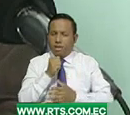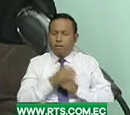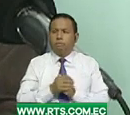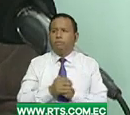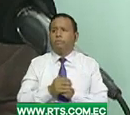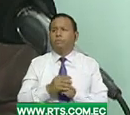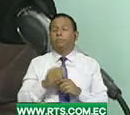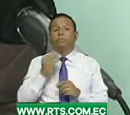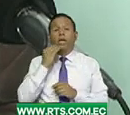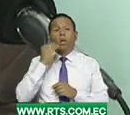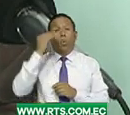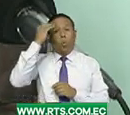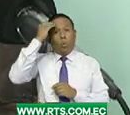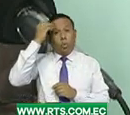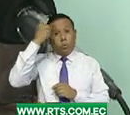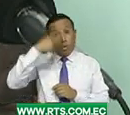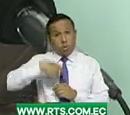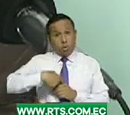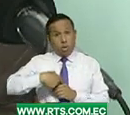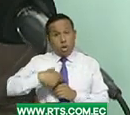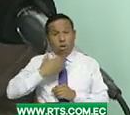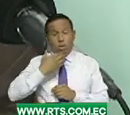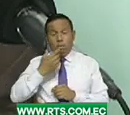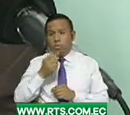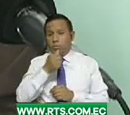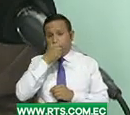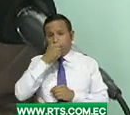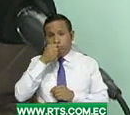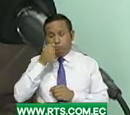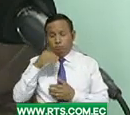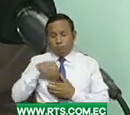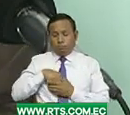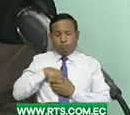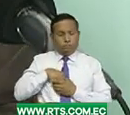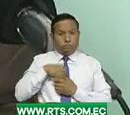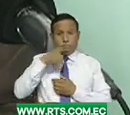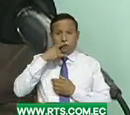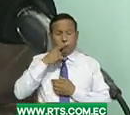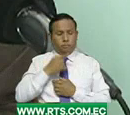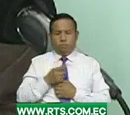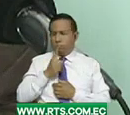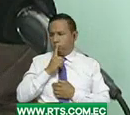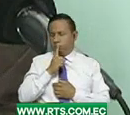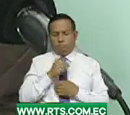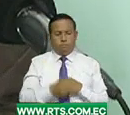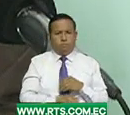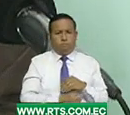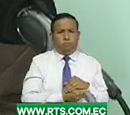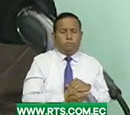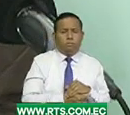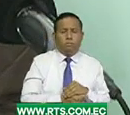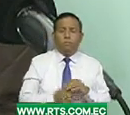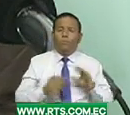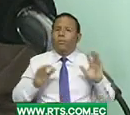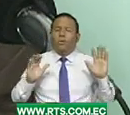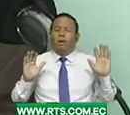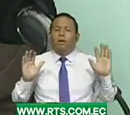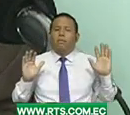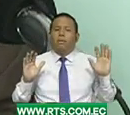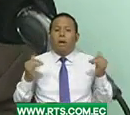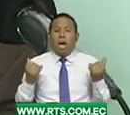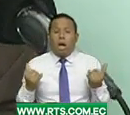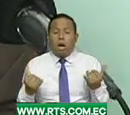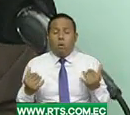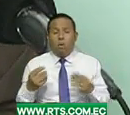las recomendaciones pertinentes para su cuidado. El segundo punto, este parte informativo va dirigido a la Junta Cantonal